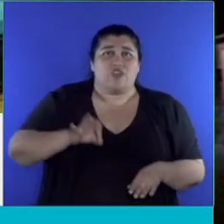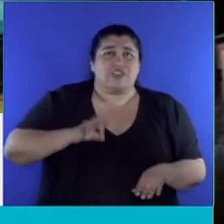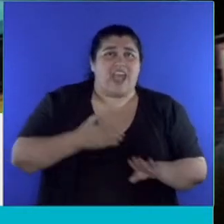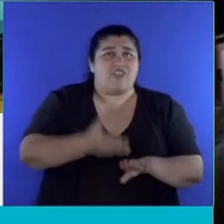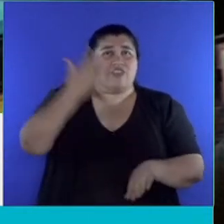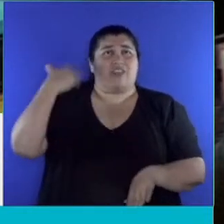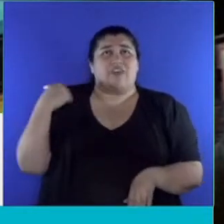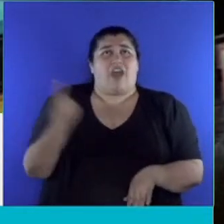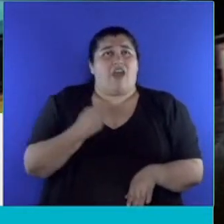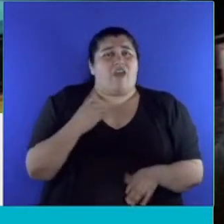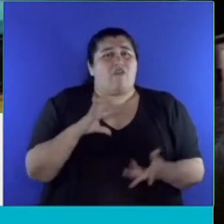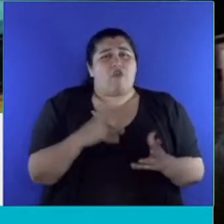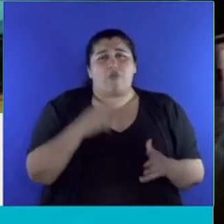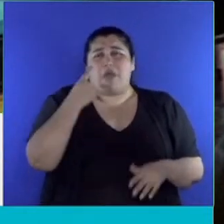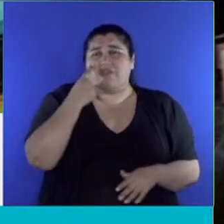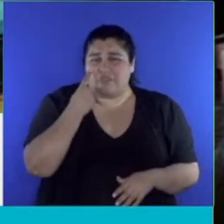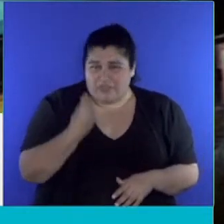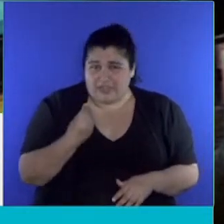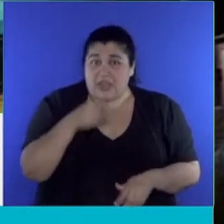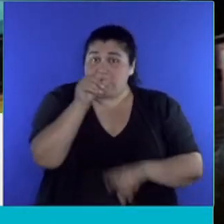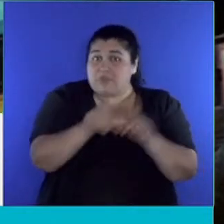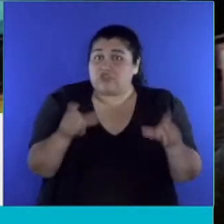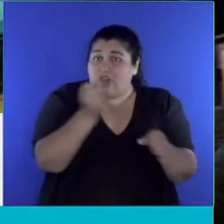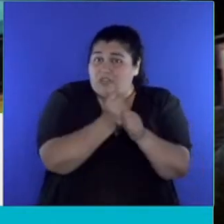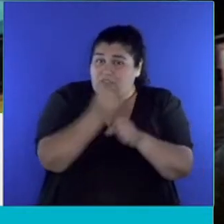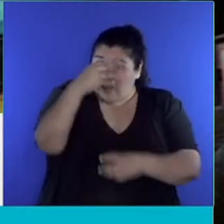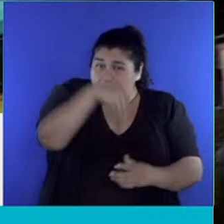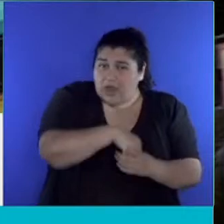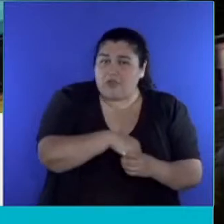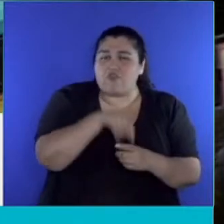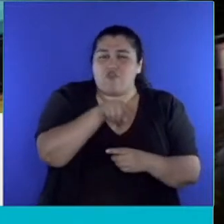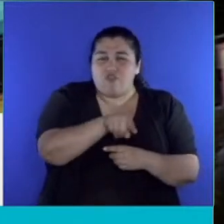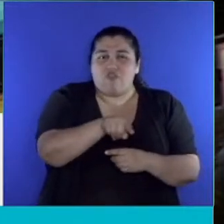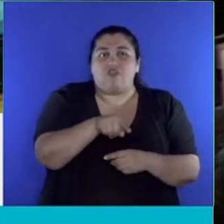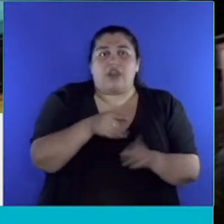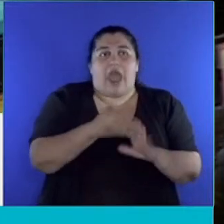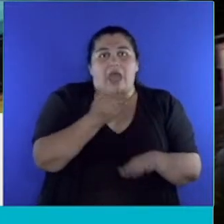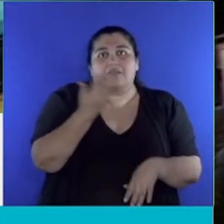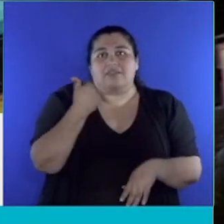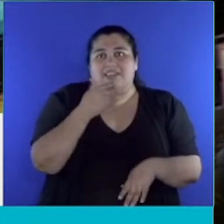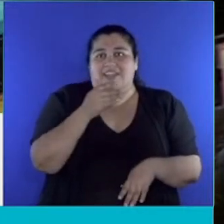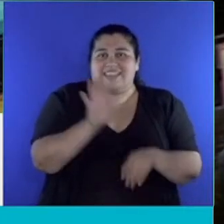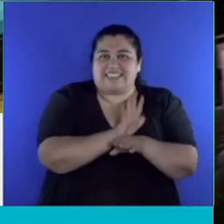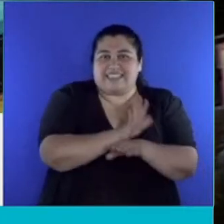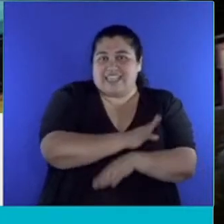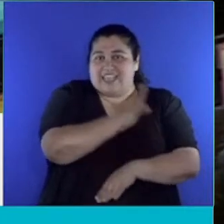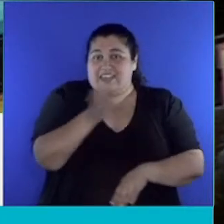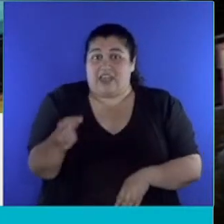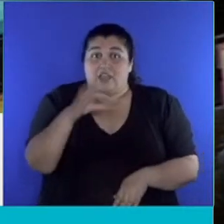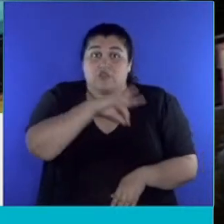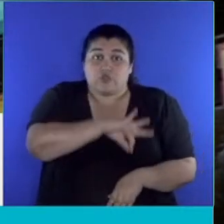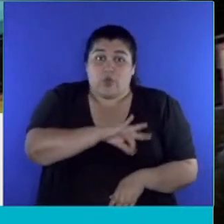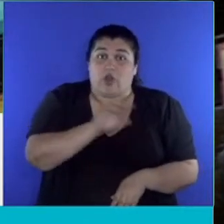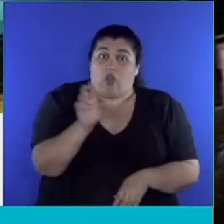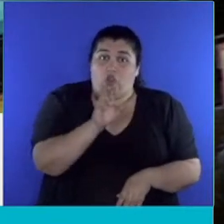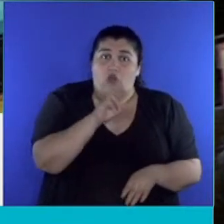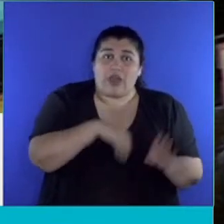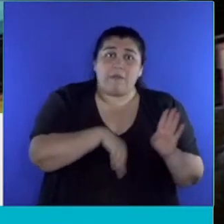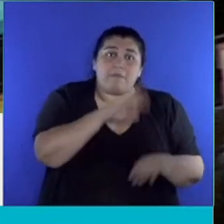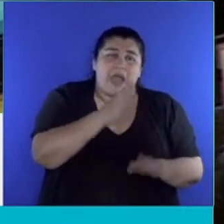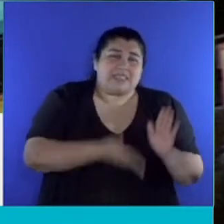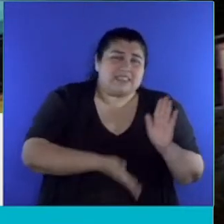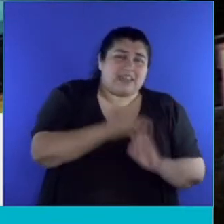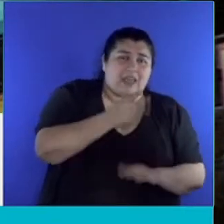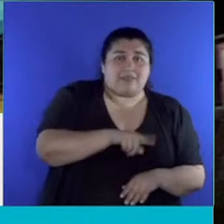años atrás. Los trabajadores y trabajadoras que tenían la posibilidad de ir al cine tenían el sueldo más alto en dólares de